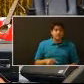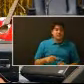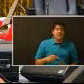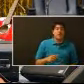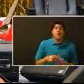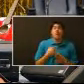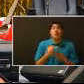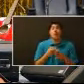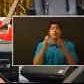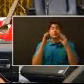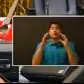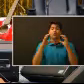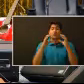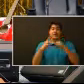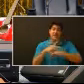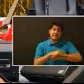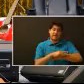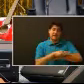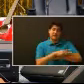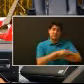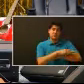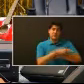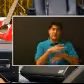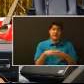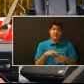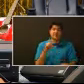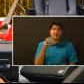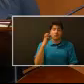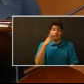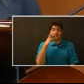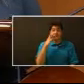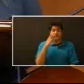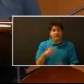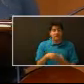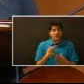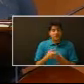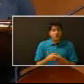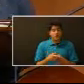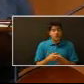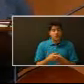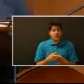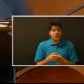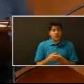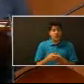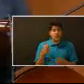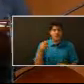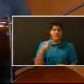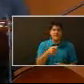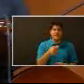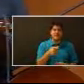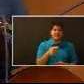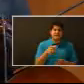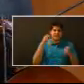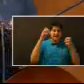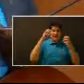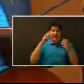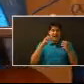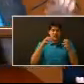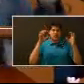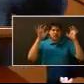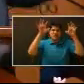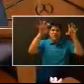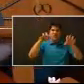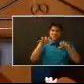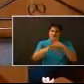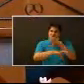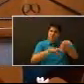Cuando cuidaba las ovejas de su padre, cuando derrotaba a los osos y a los leones, cuando venía,